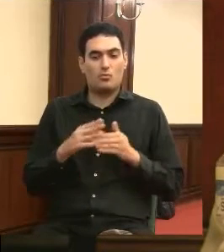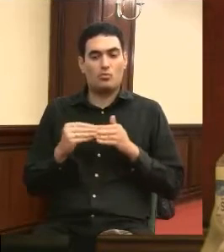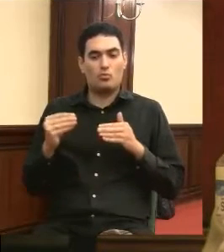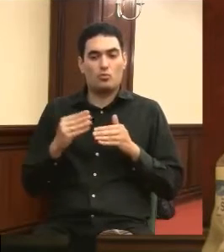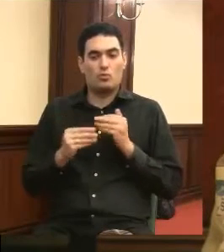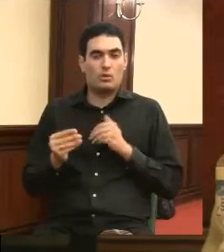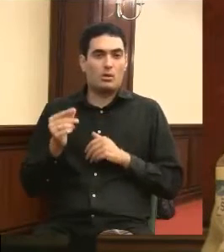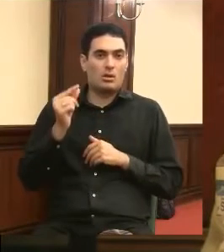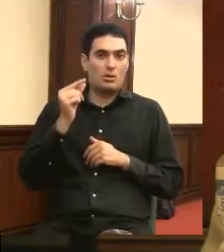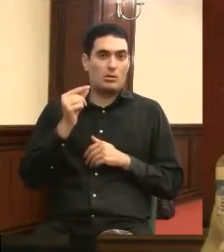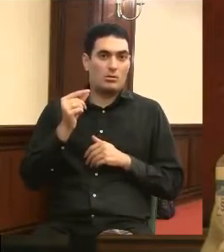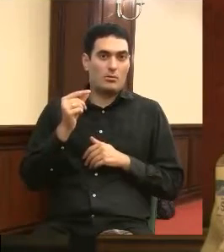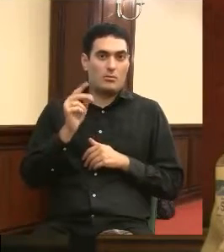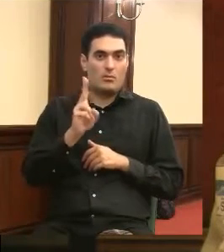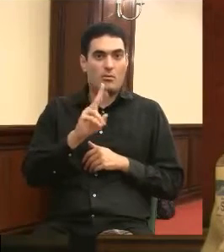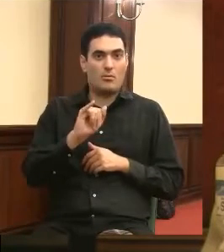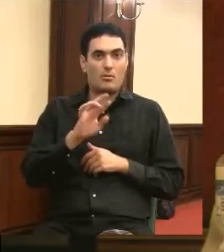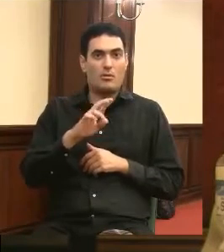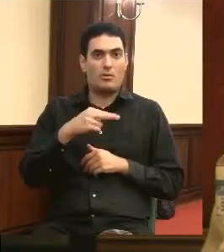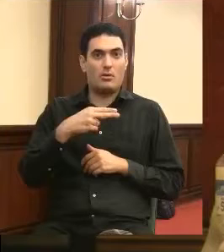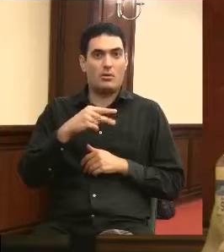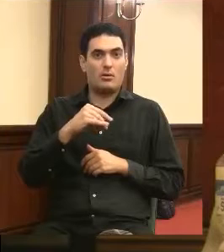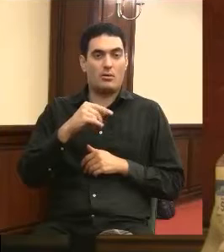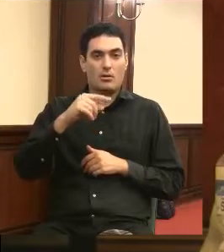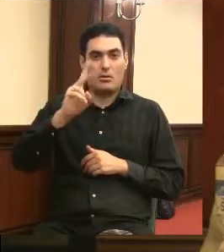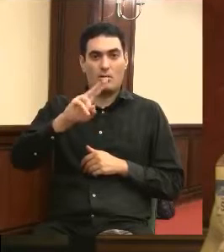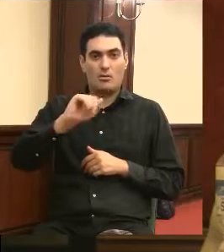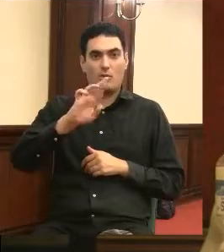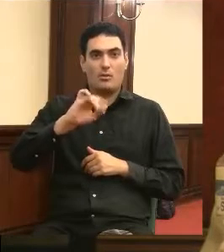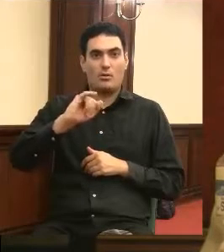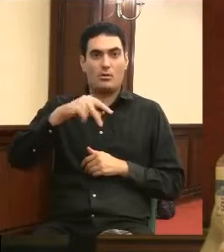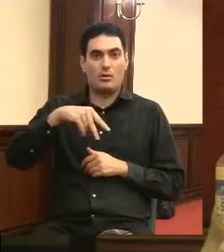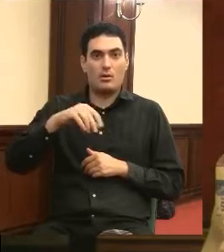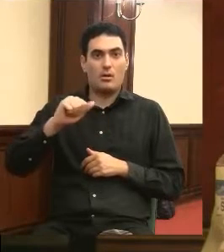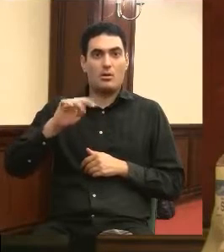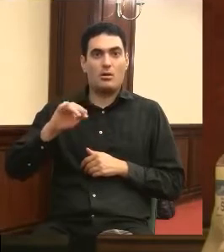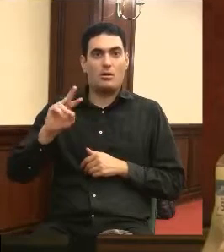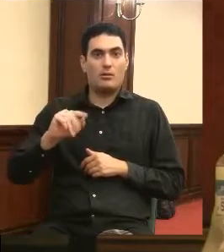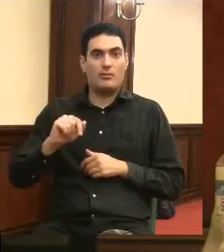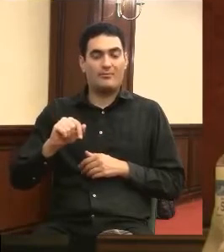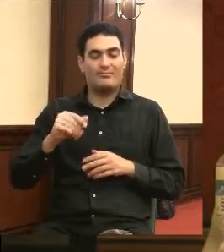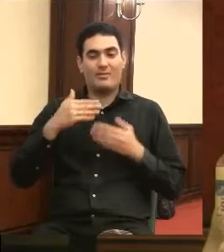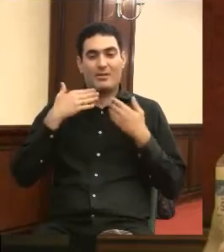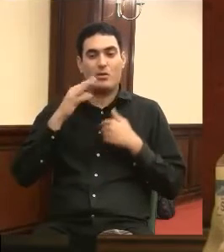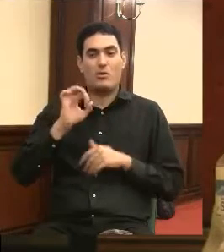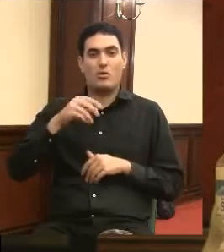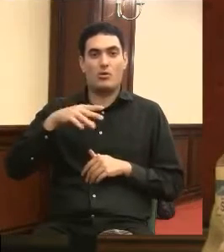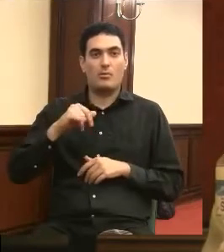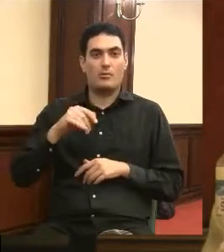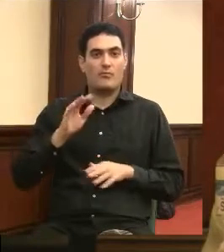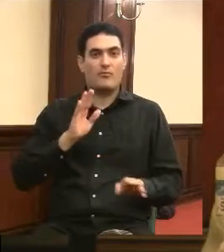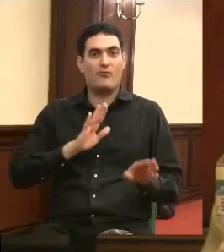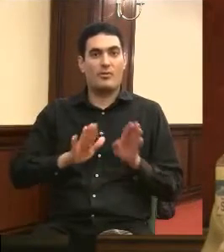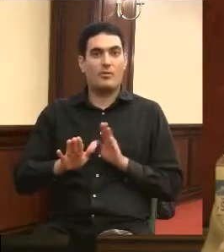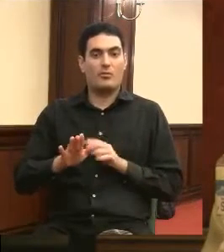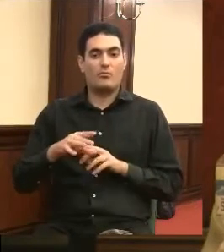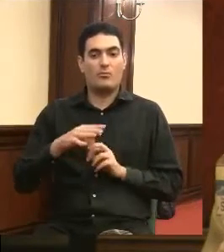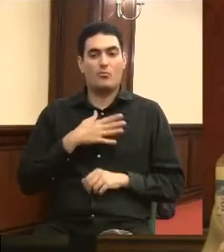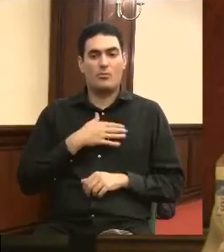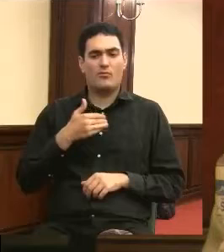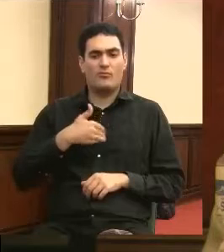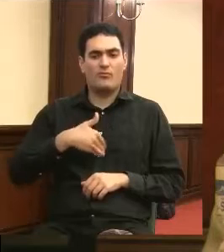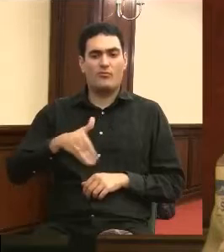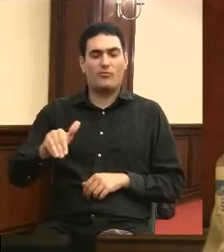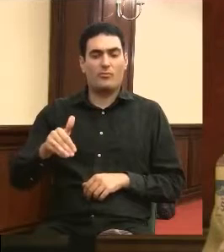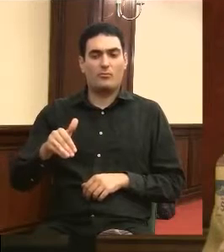y usuarias del Virgin Active a través de la OMIC, presumiblemente vecinos y vecinas de Móstoles, que se ven afectados por el